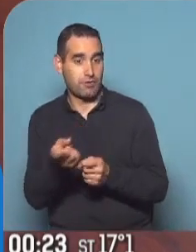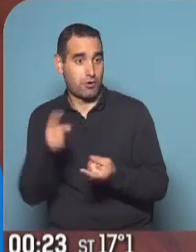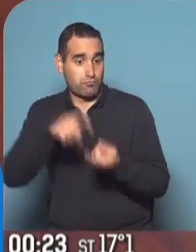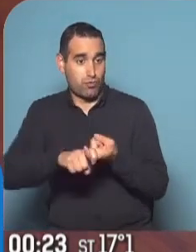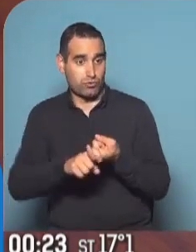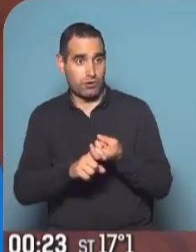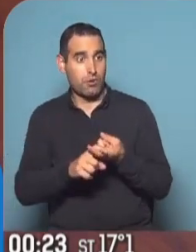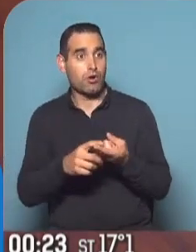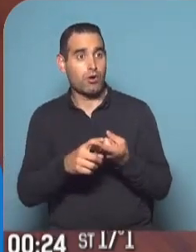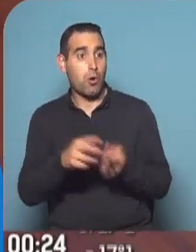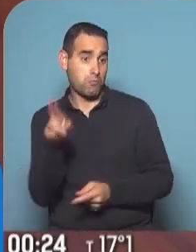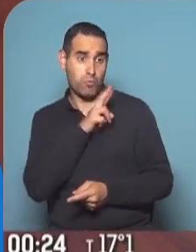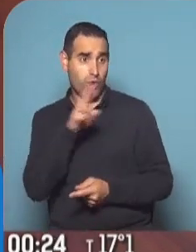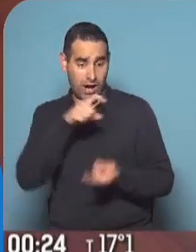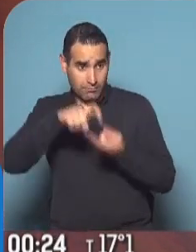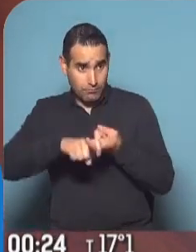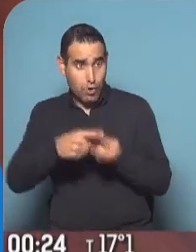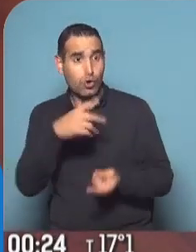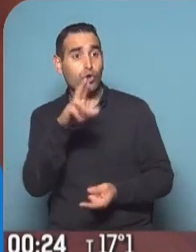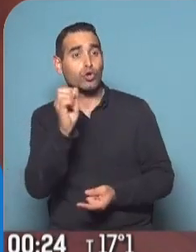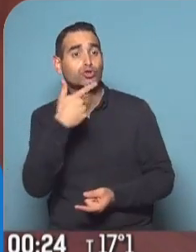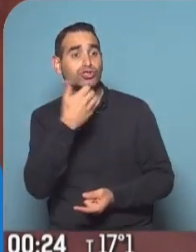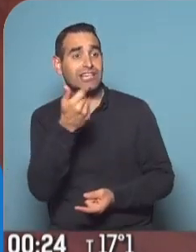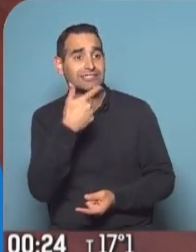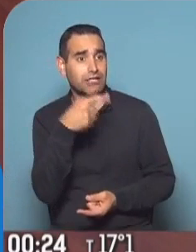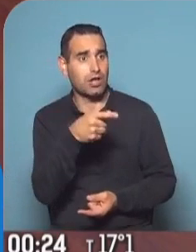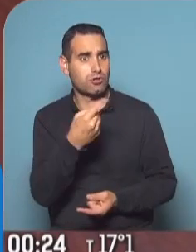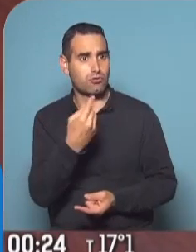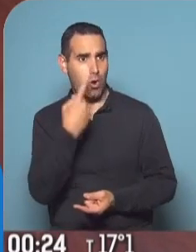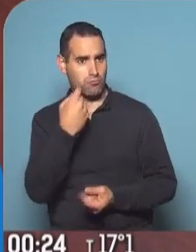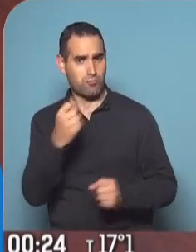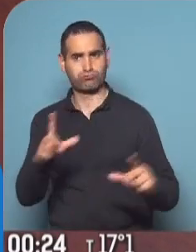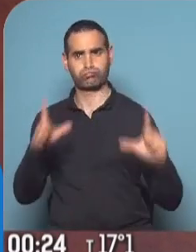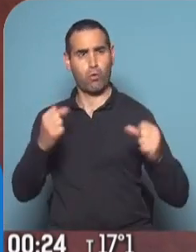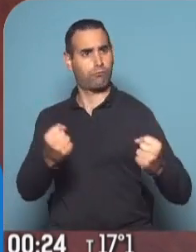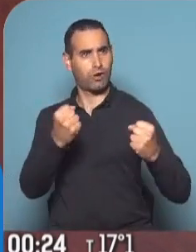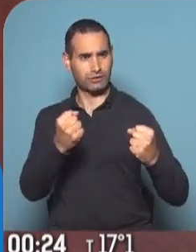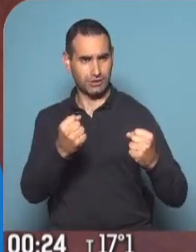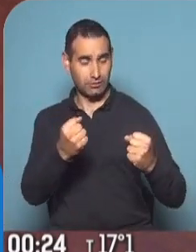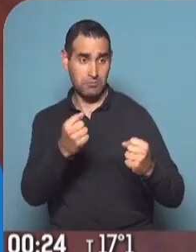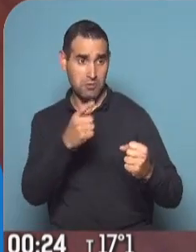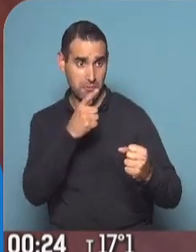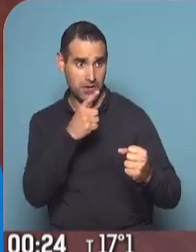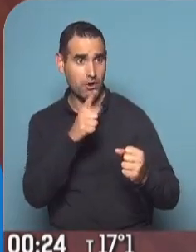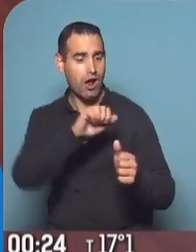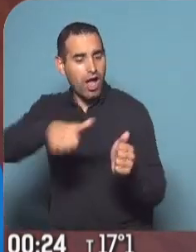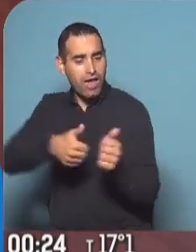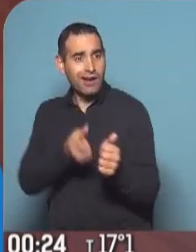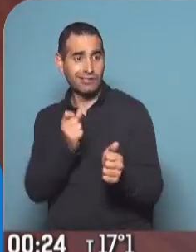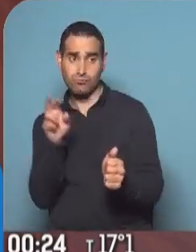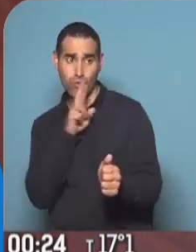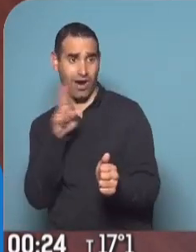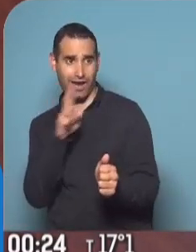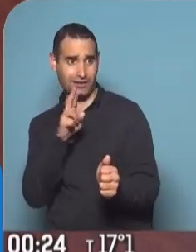poder en la argentina era ella eran cambios en la escurra y el que aparecía como el hombre fuerte en realidad por momentos era casi te diría yo un